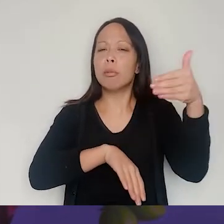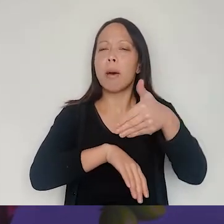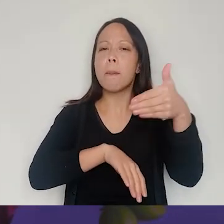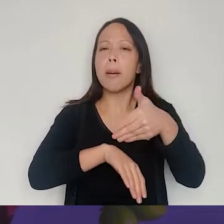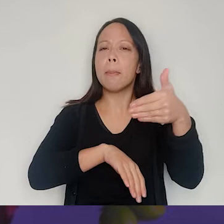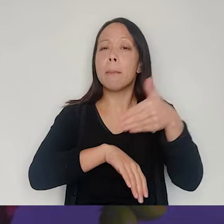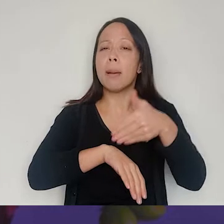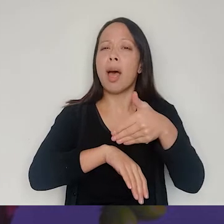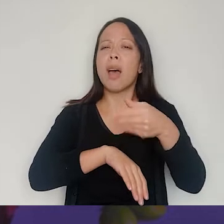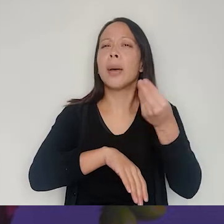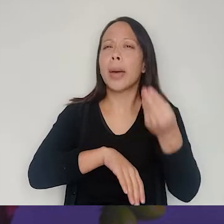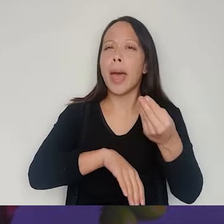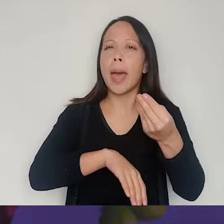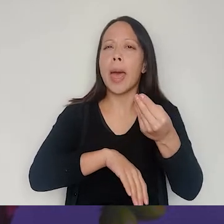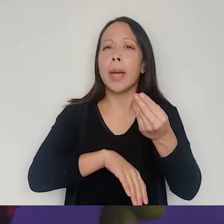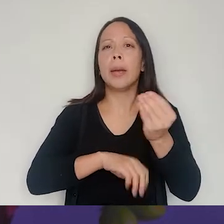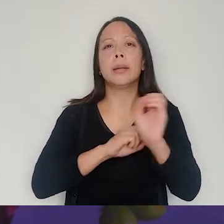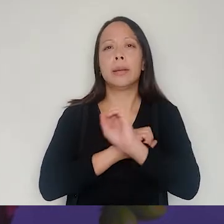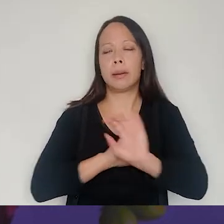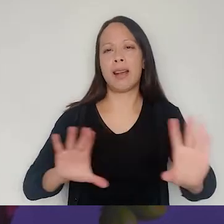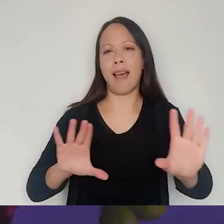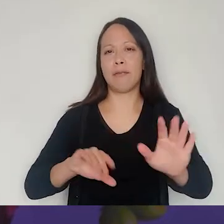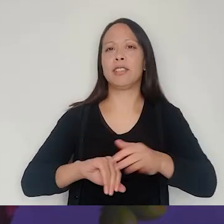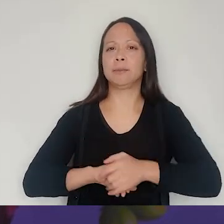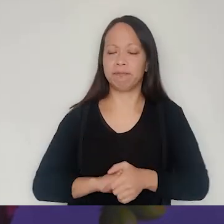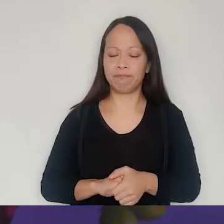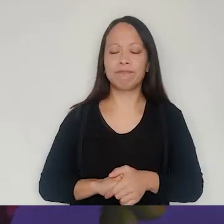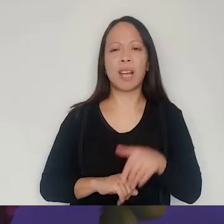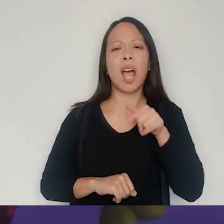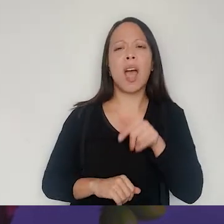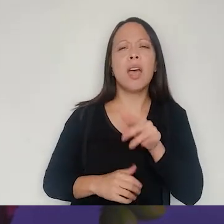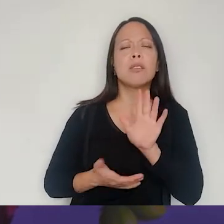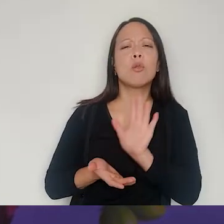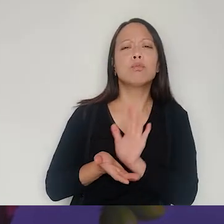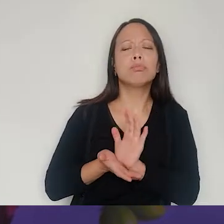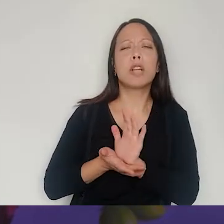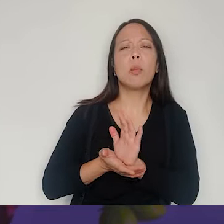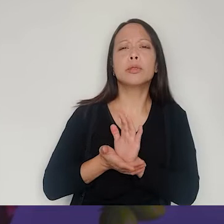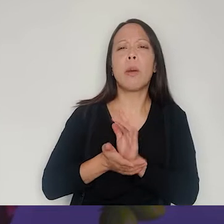son las más graves y son además las que tienen una progresión degenerativa más